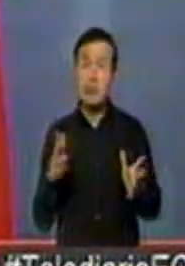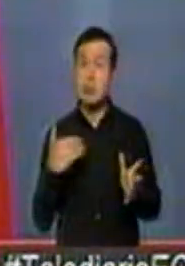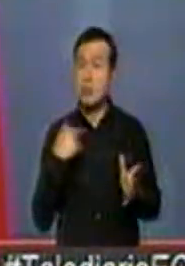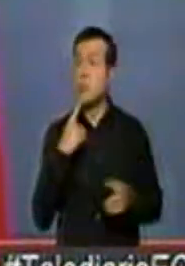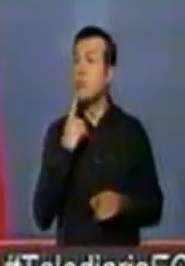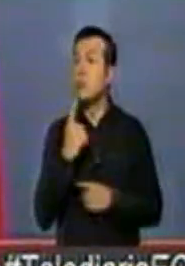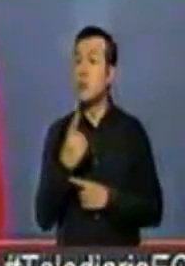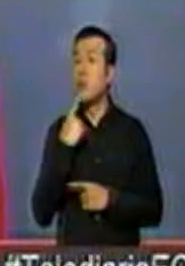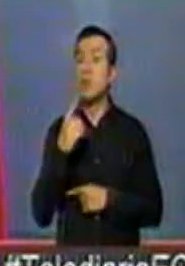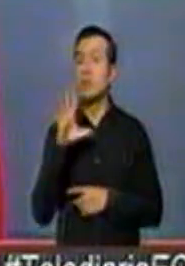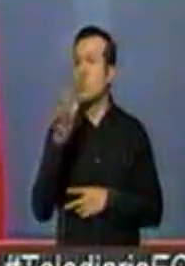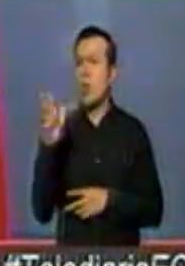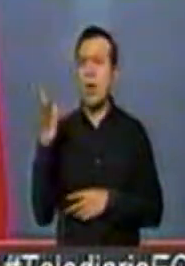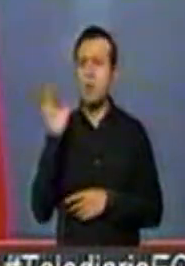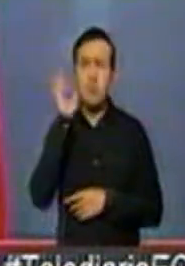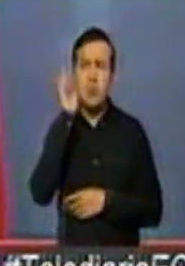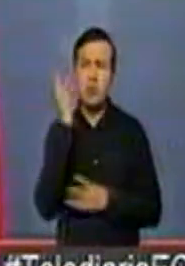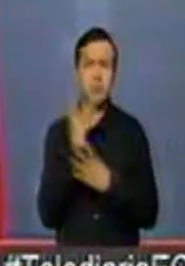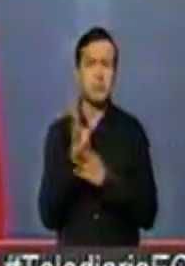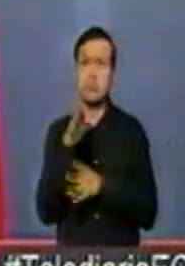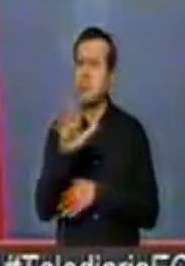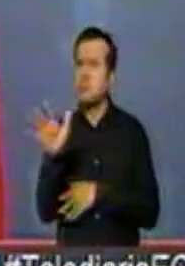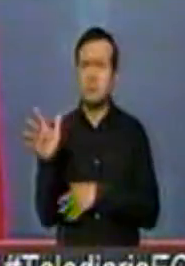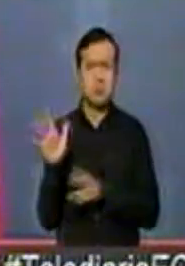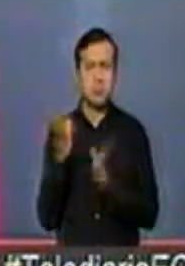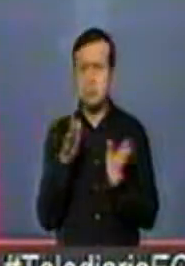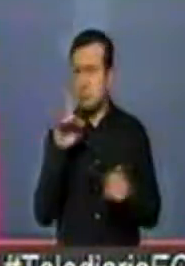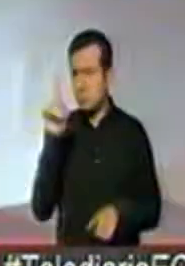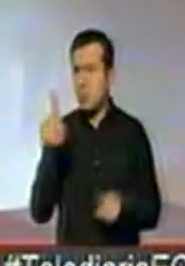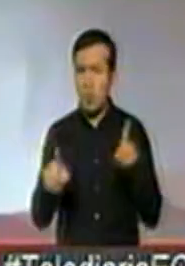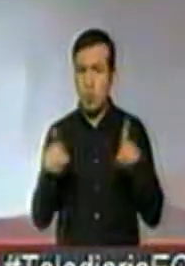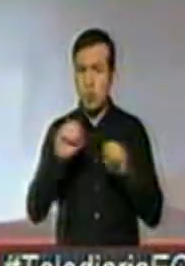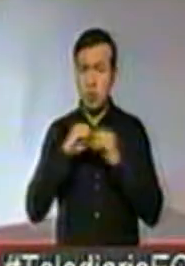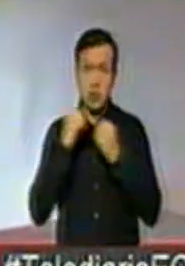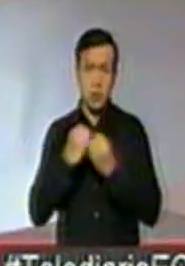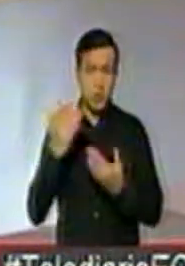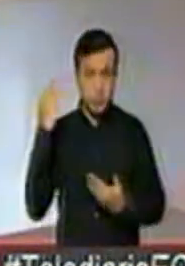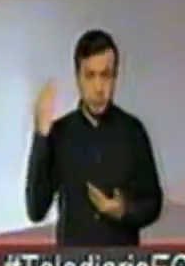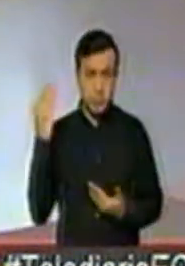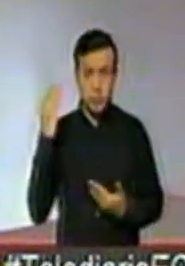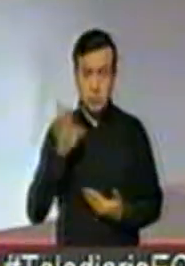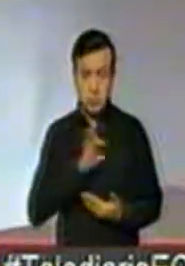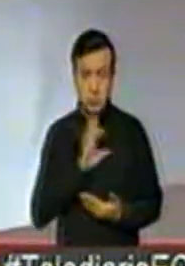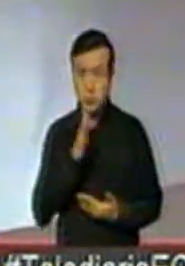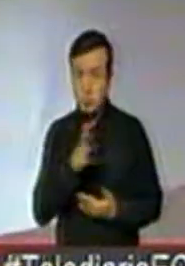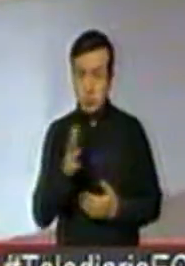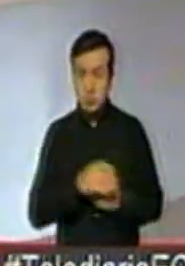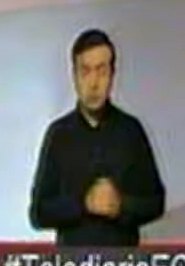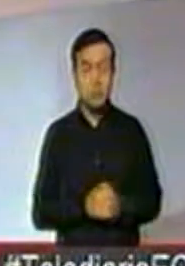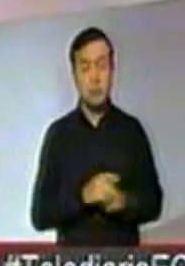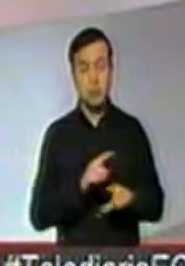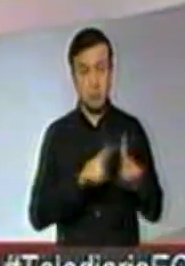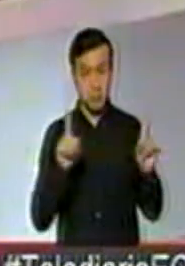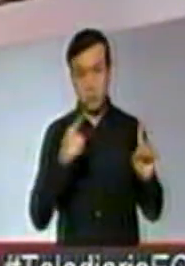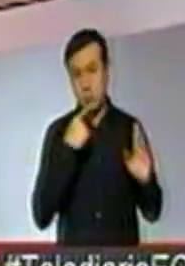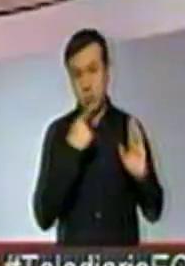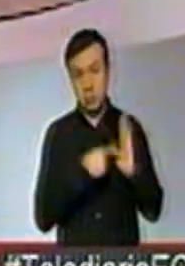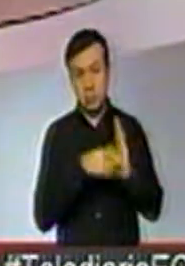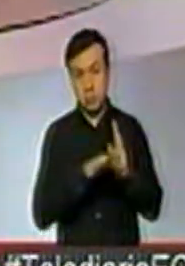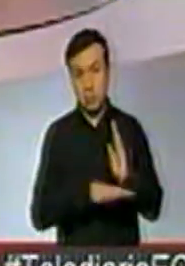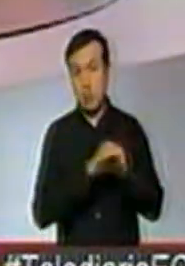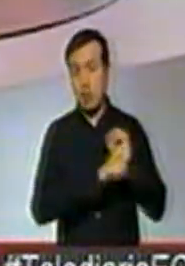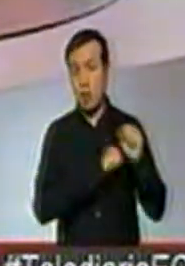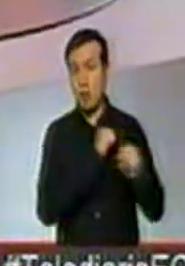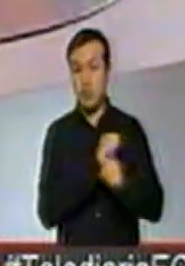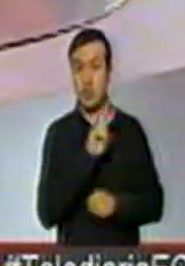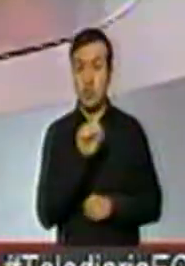presa es el argumento que pues han manejado algunos sectores políticos precisamente, más no técnicos. Mire, solamente en el caso de ya en el